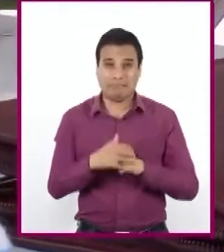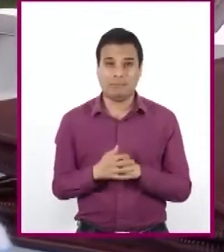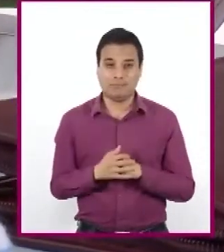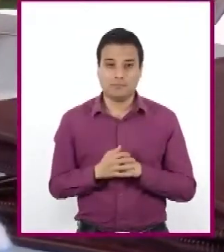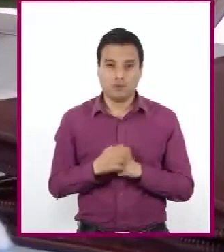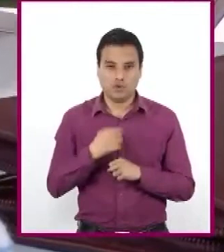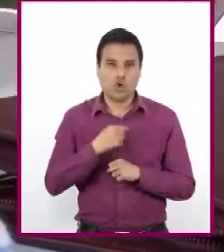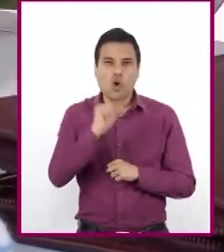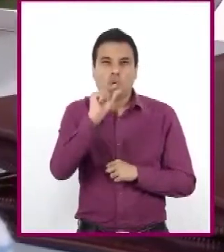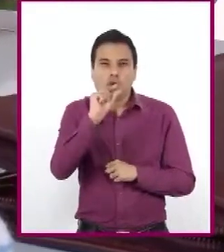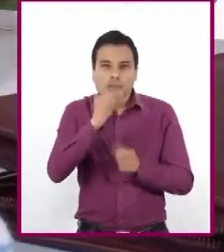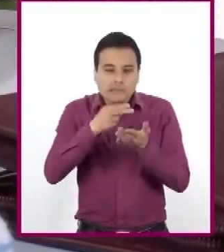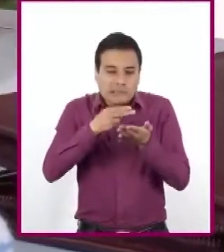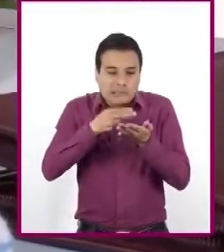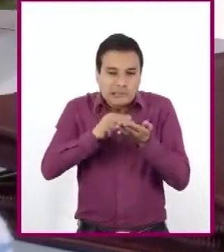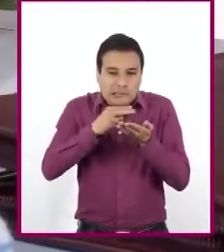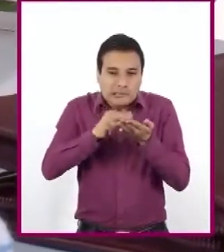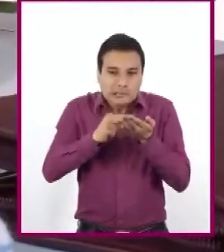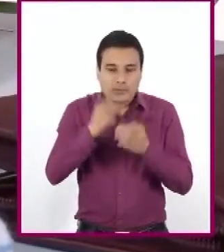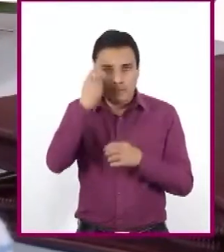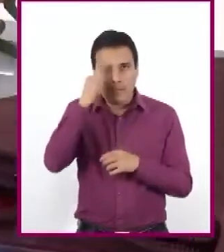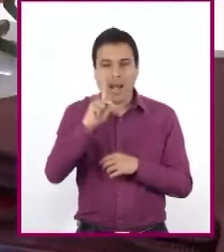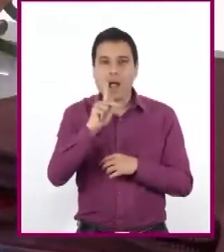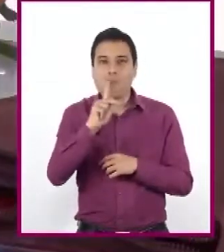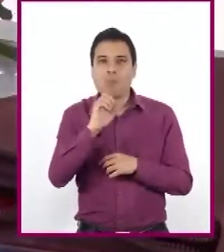raspado para que caigan los granos de polen.